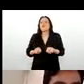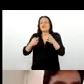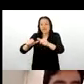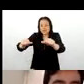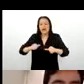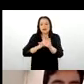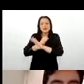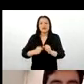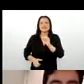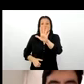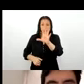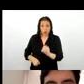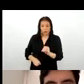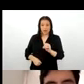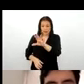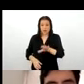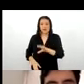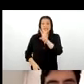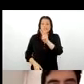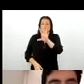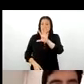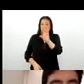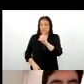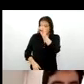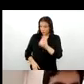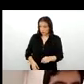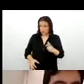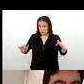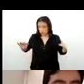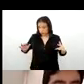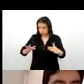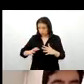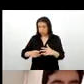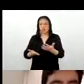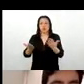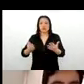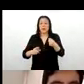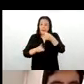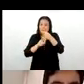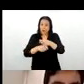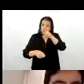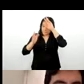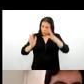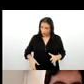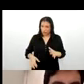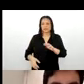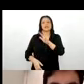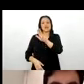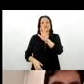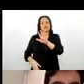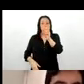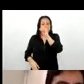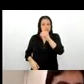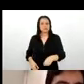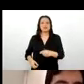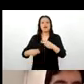El 65% de este flujo que llegó son visitantes nacionales, son 35% visitantes